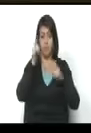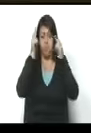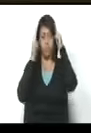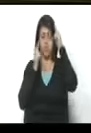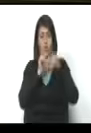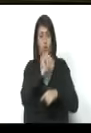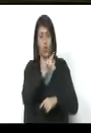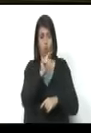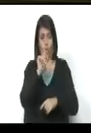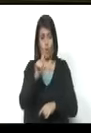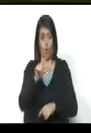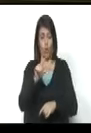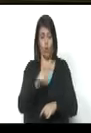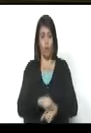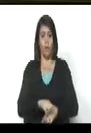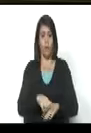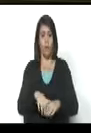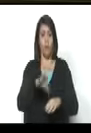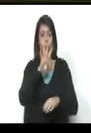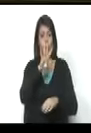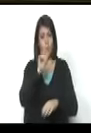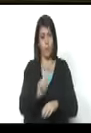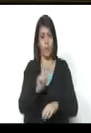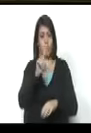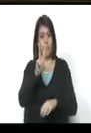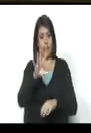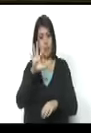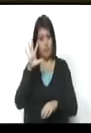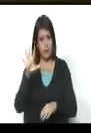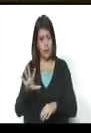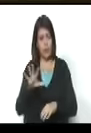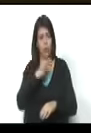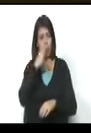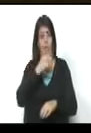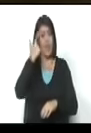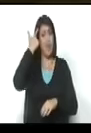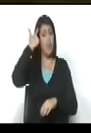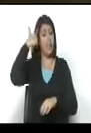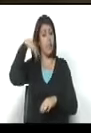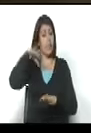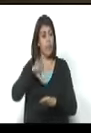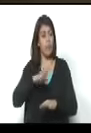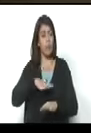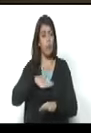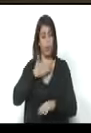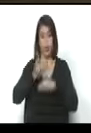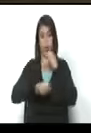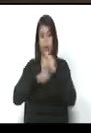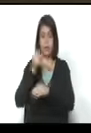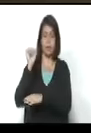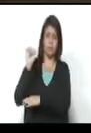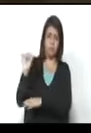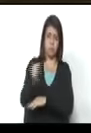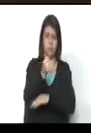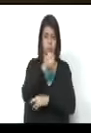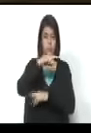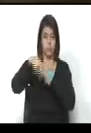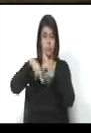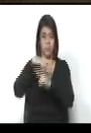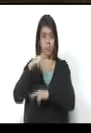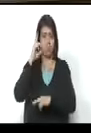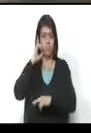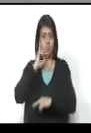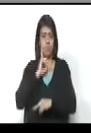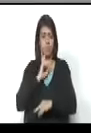un día 11, hoy 4:25 de la tarde, ellos creyeron que podían derrocar a la Revolución